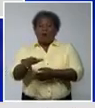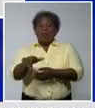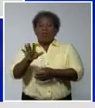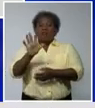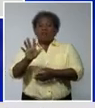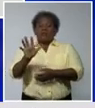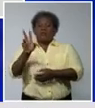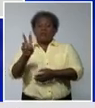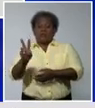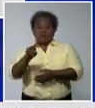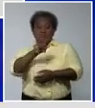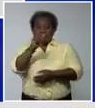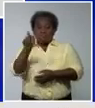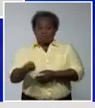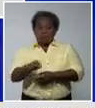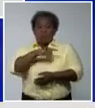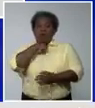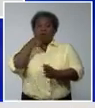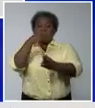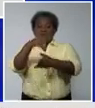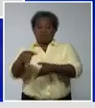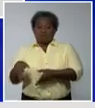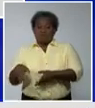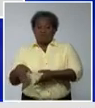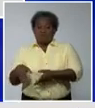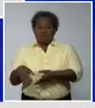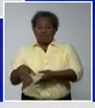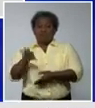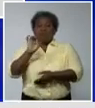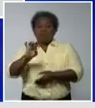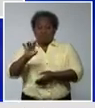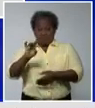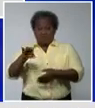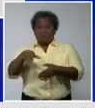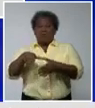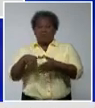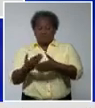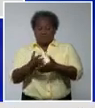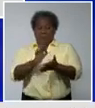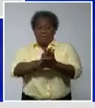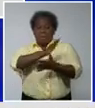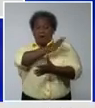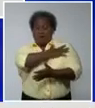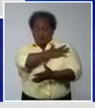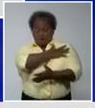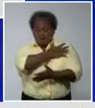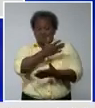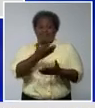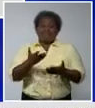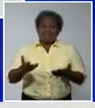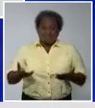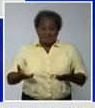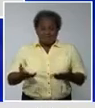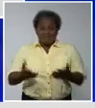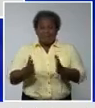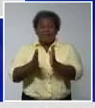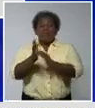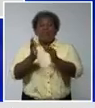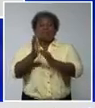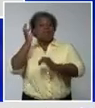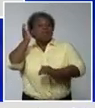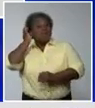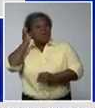fallecidos en los 15 días primeros del mes. El mes de febrero fue el más alto,